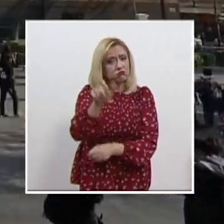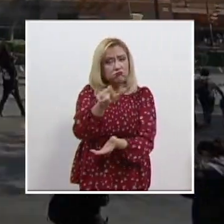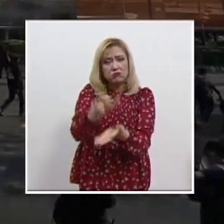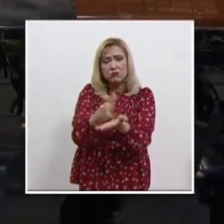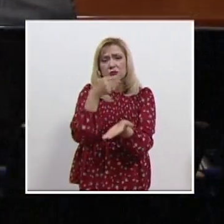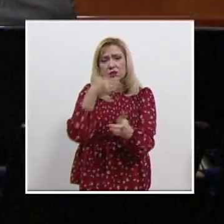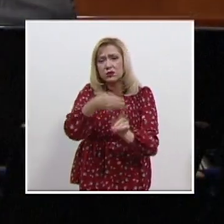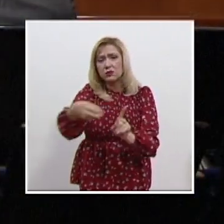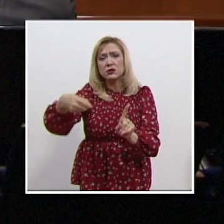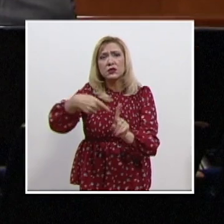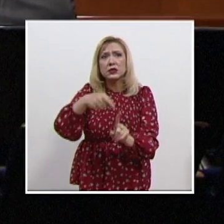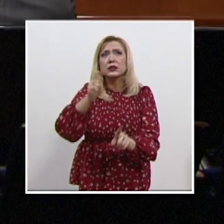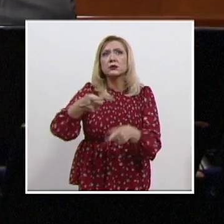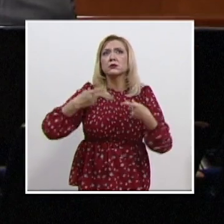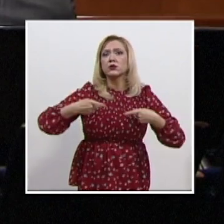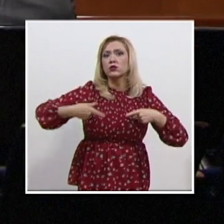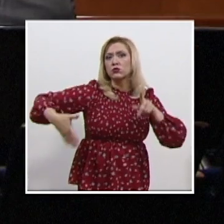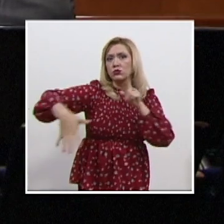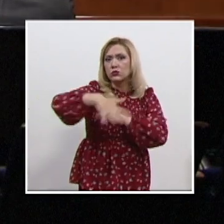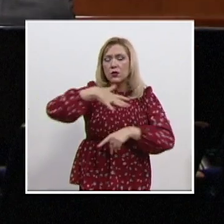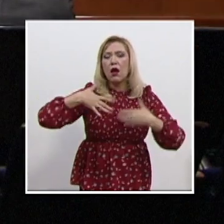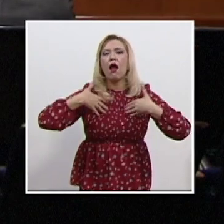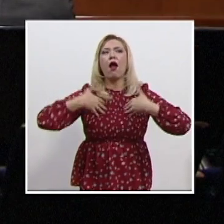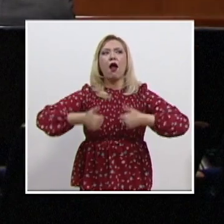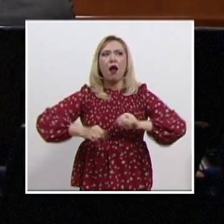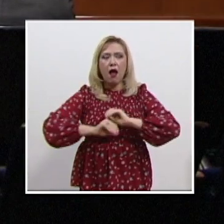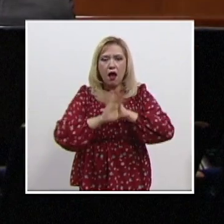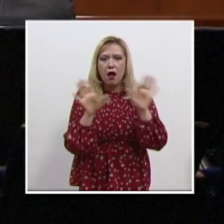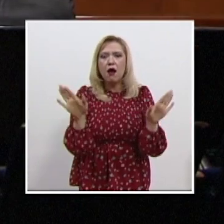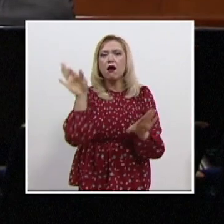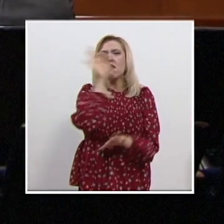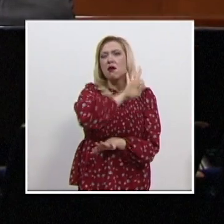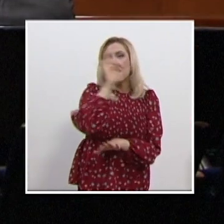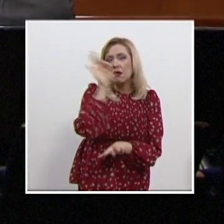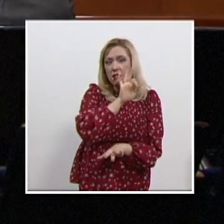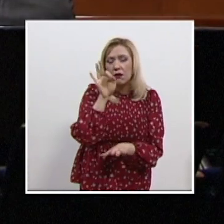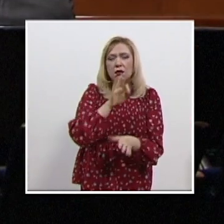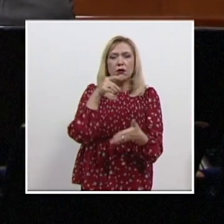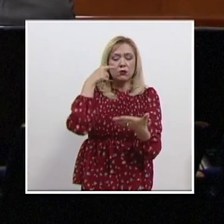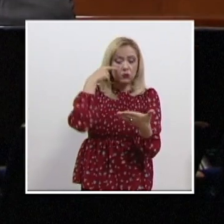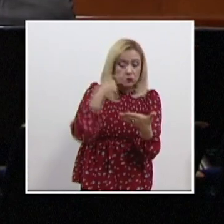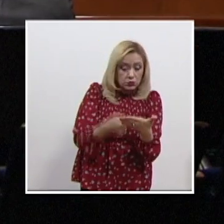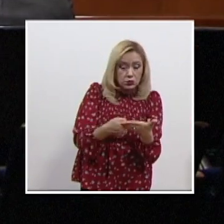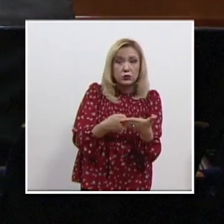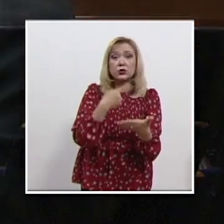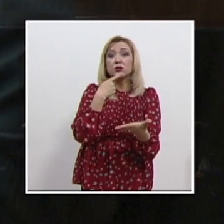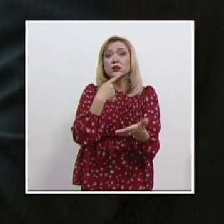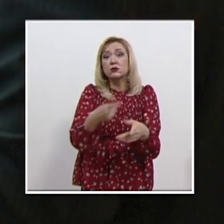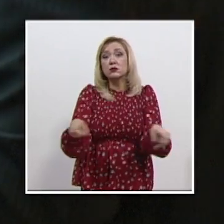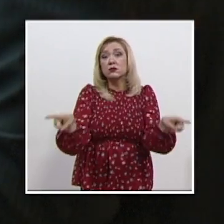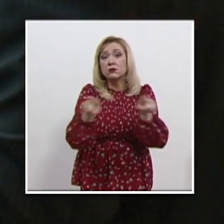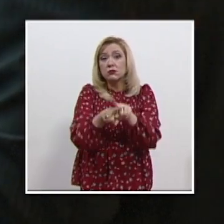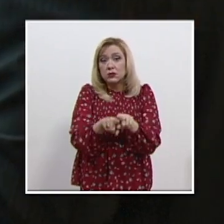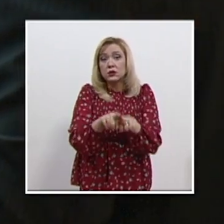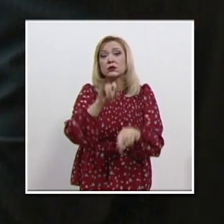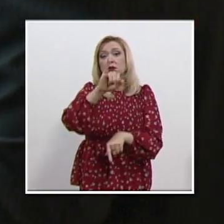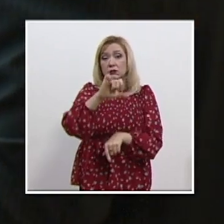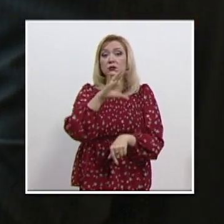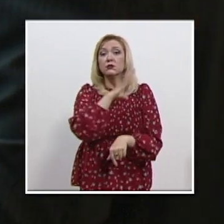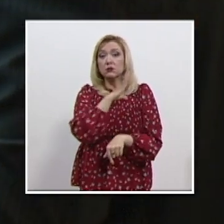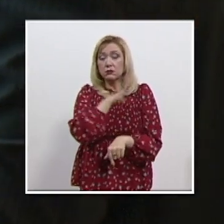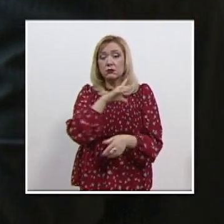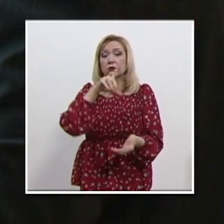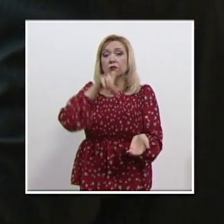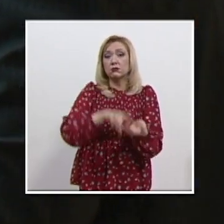jurídica, pues permite a las personas comprender que los actos mediante los que reconozcan de manera expresa o tácita que existe una deuda a